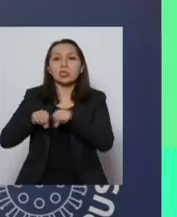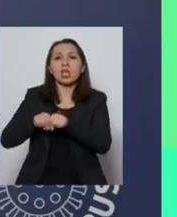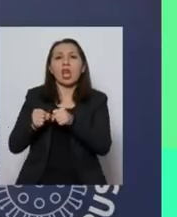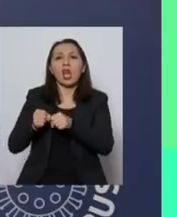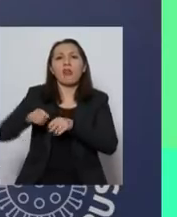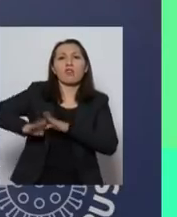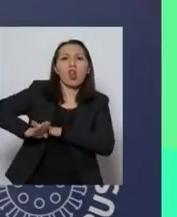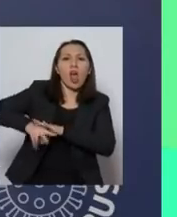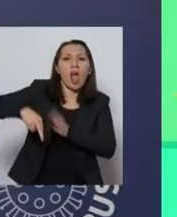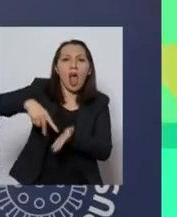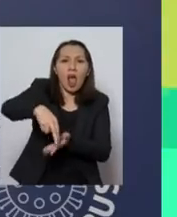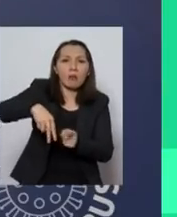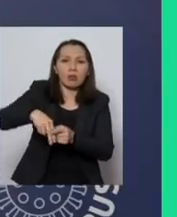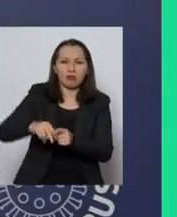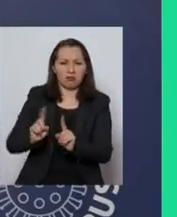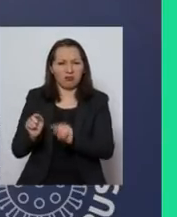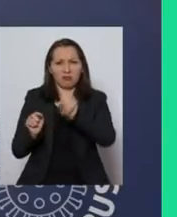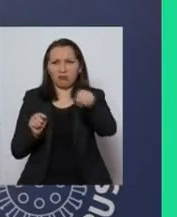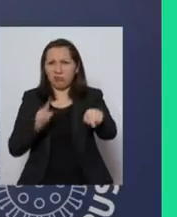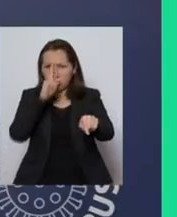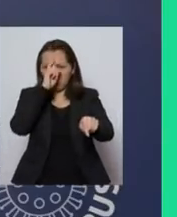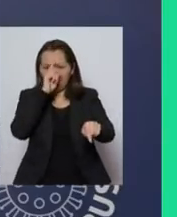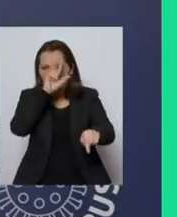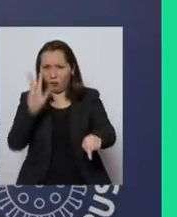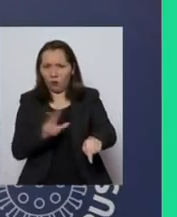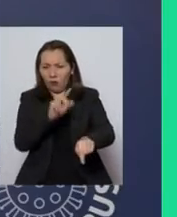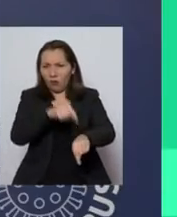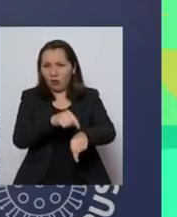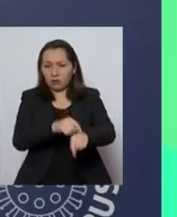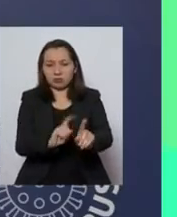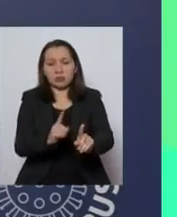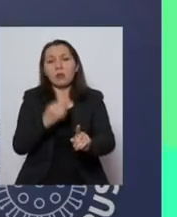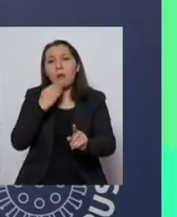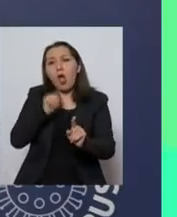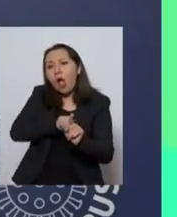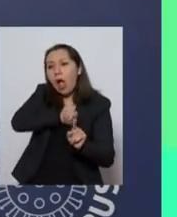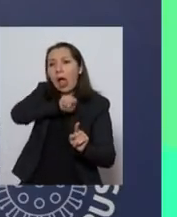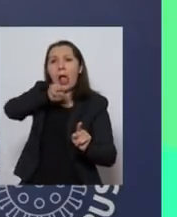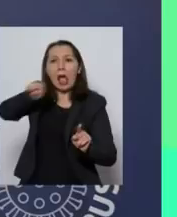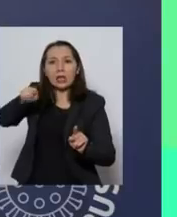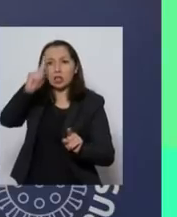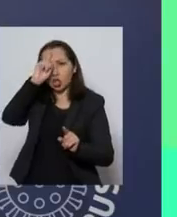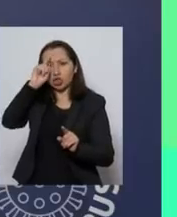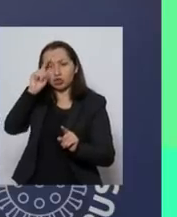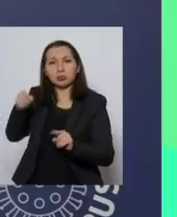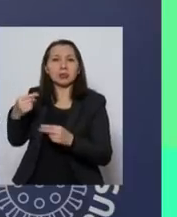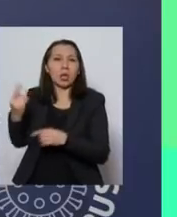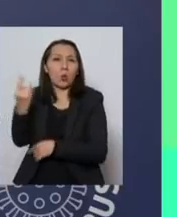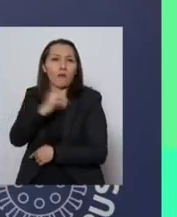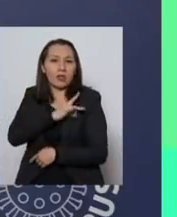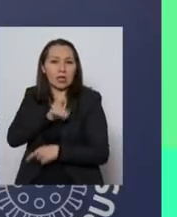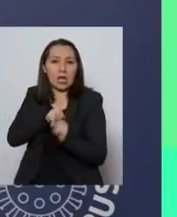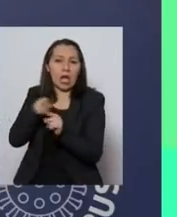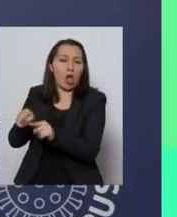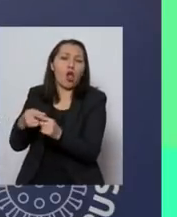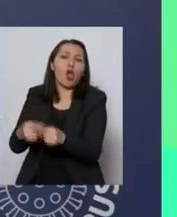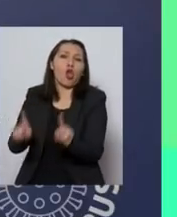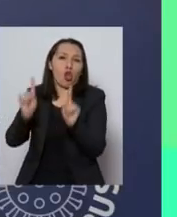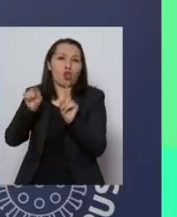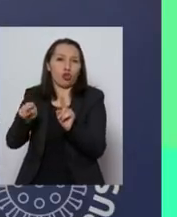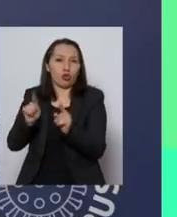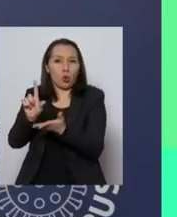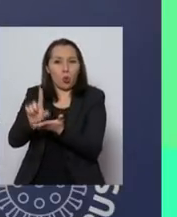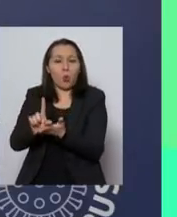tobillo. No tiene sentido que esté acá y que espere 8 horas para... Llévelo a tal lugar, al Hospital Clínico de la Universidad de Chile, a este centro de